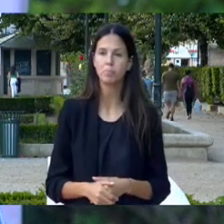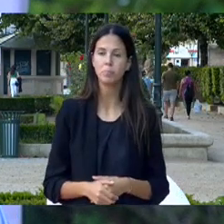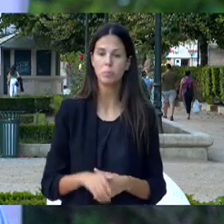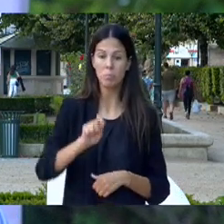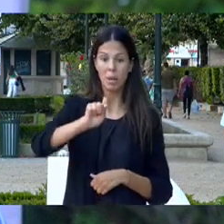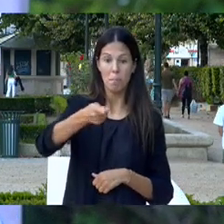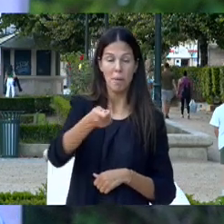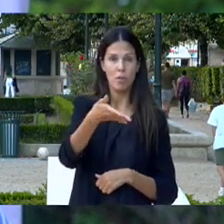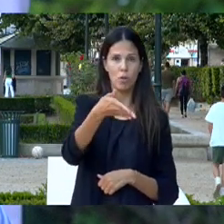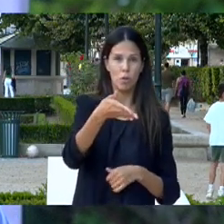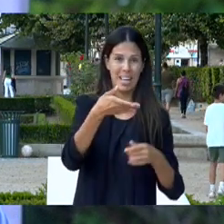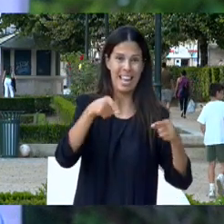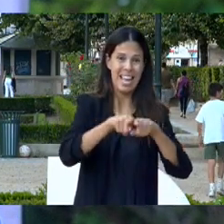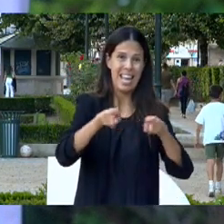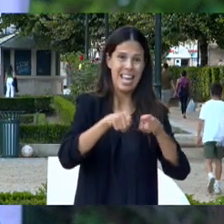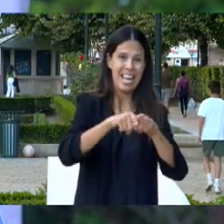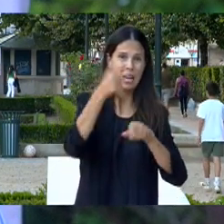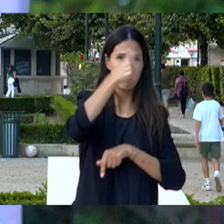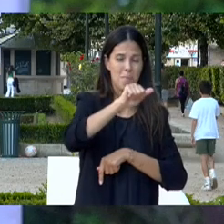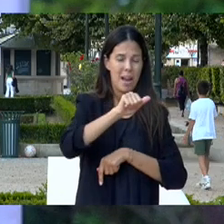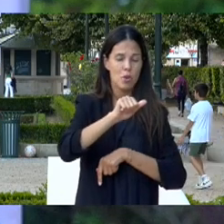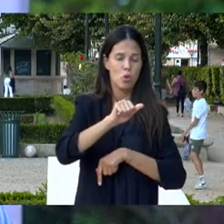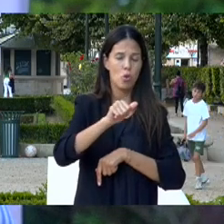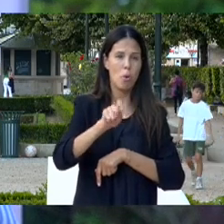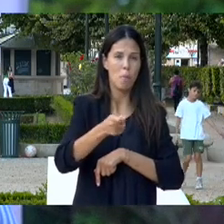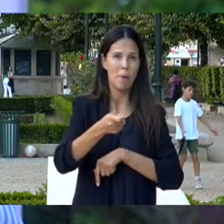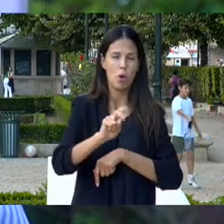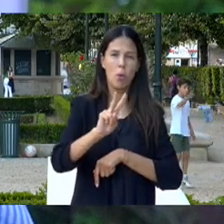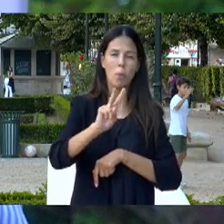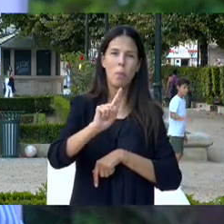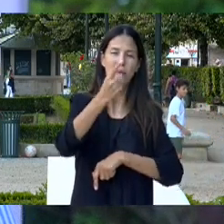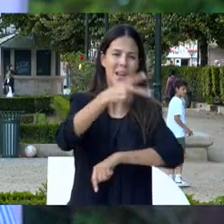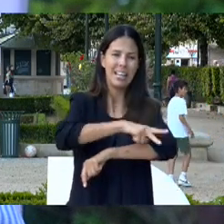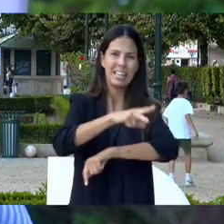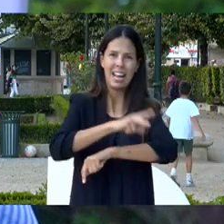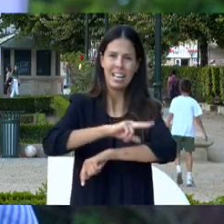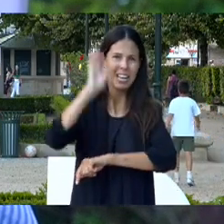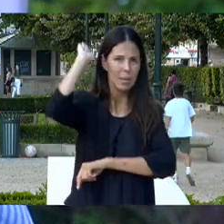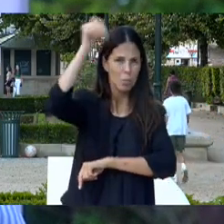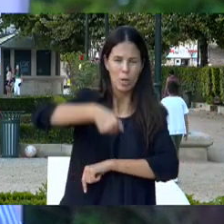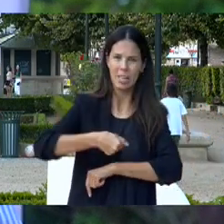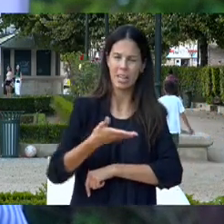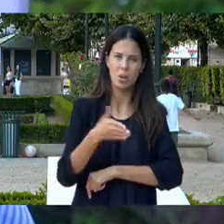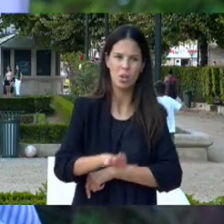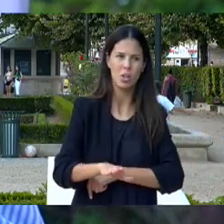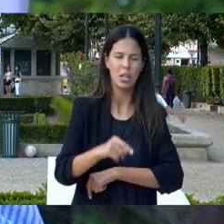Pedro falece, o seu irmán Pedro, primeiro alcalde republicano, cortanlle, trasquilanlle o bigote,